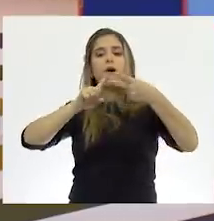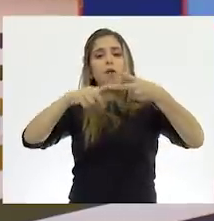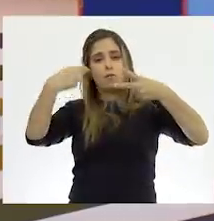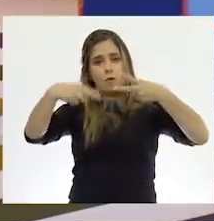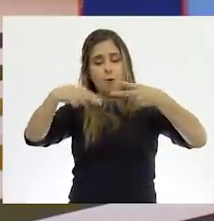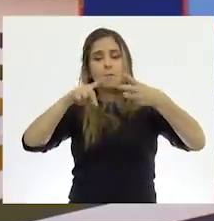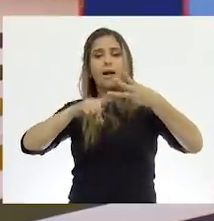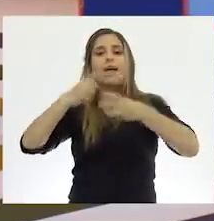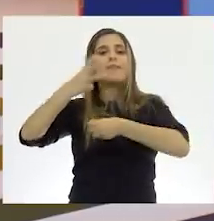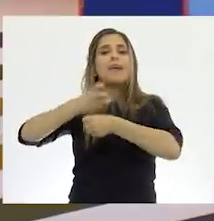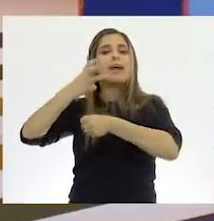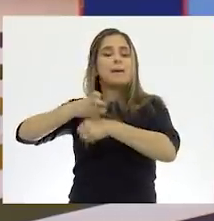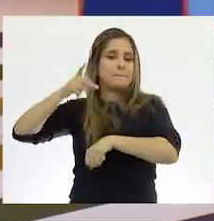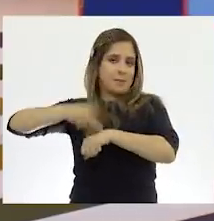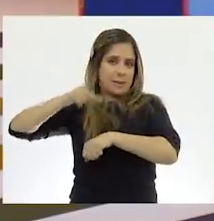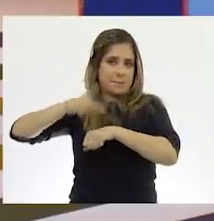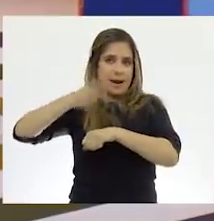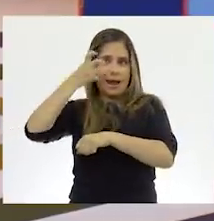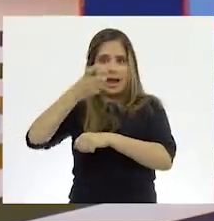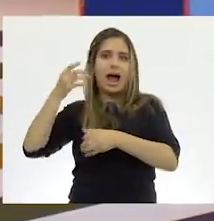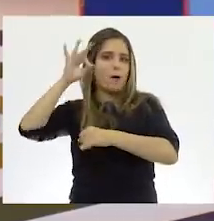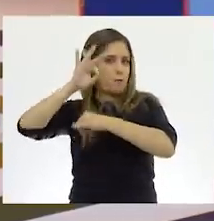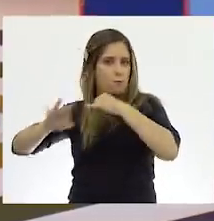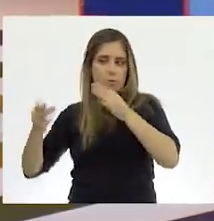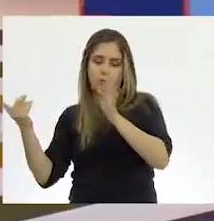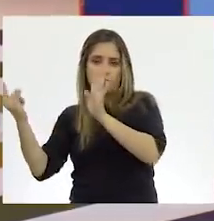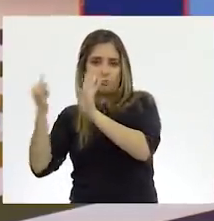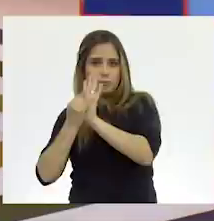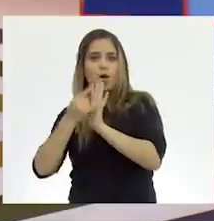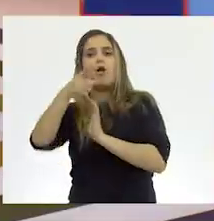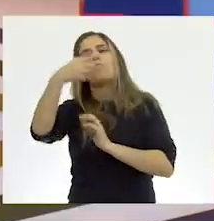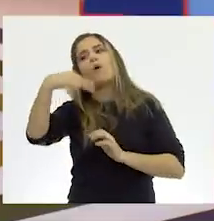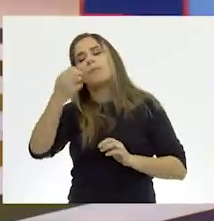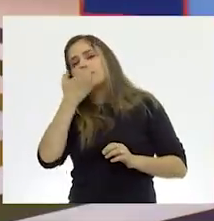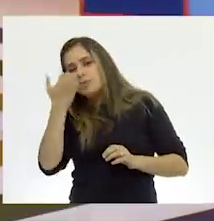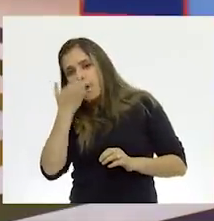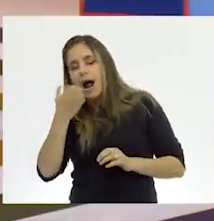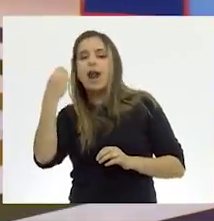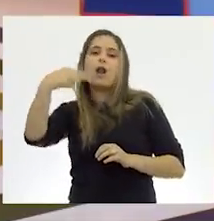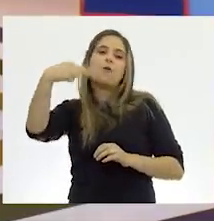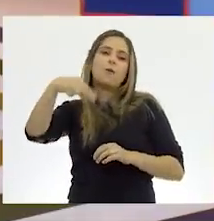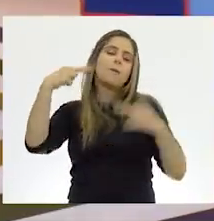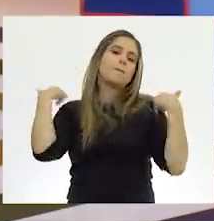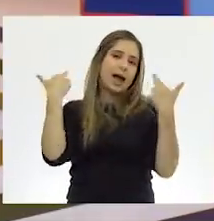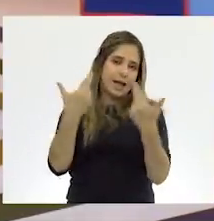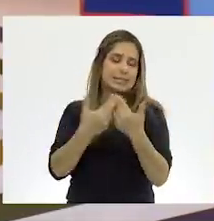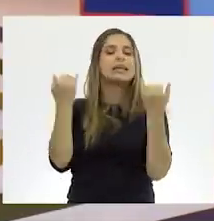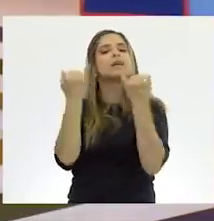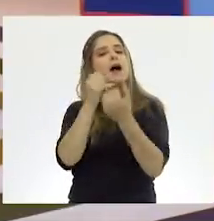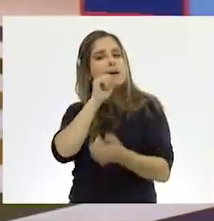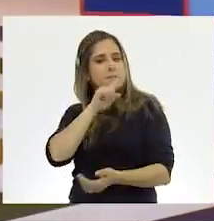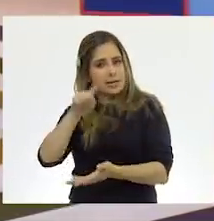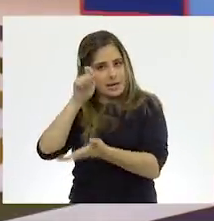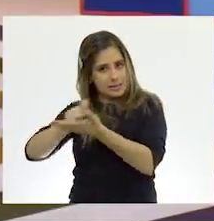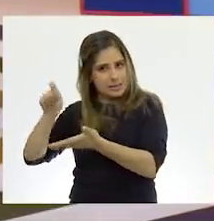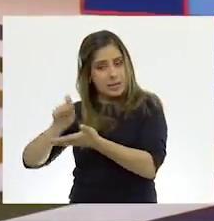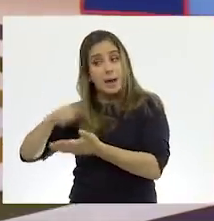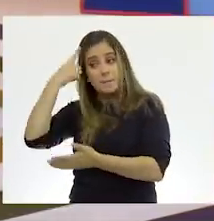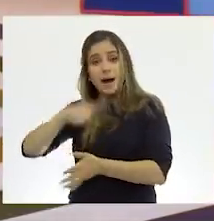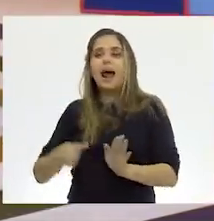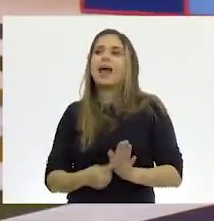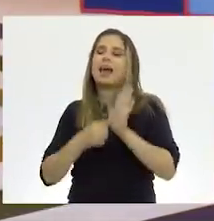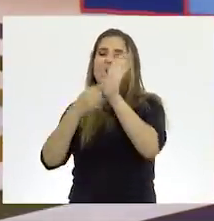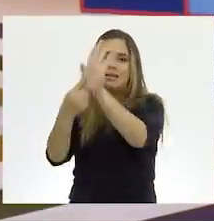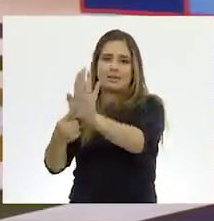tercer grado. Tercer grado. Pero no olvides poner el nombre de tu escuela, el nombre de tu maestra o tu maestro... para que lo puedas enseñar y compartir con los